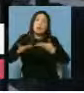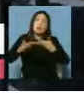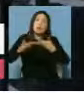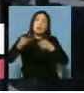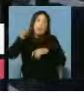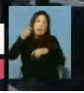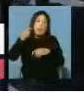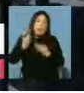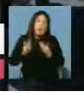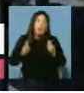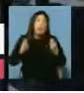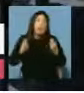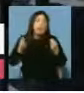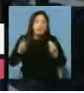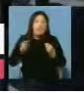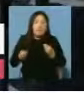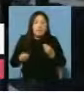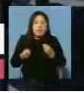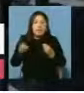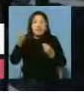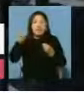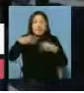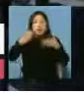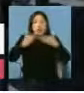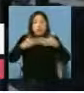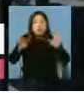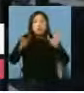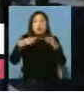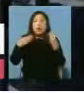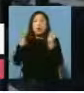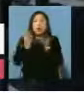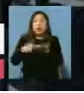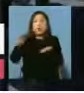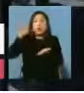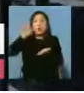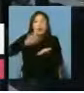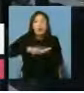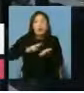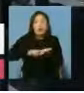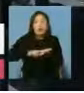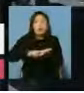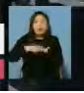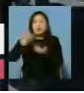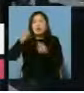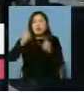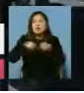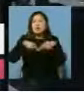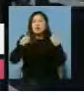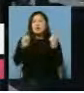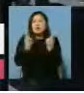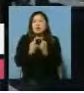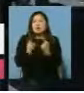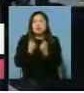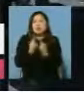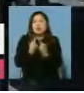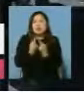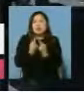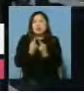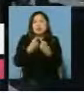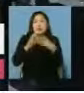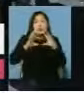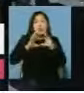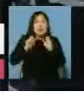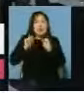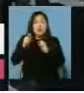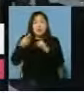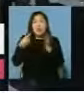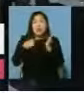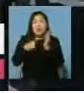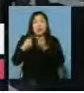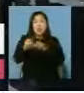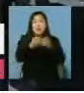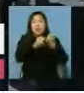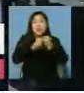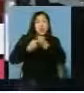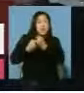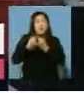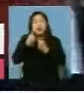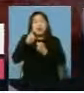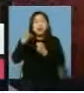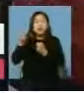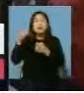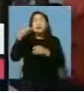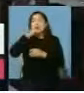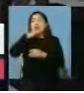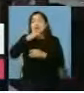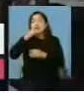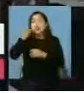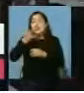muy poco, pero se abrió a full. Nosotros tenemos una oficina en un convenio con la Intendencia